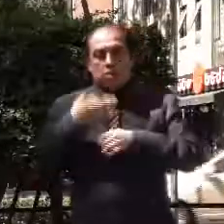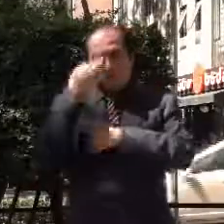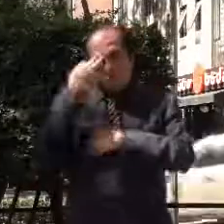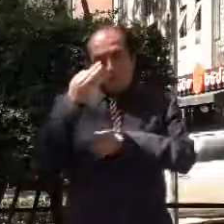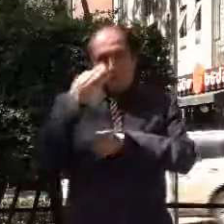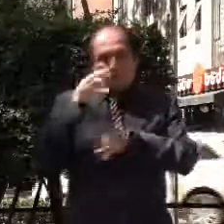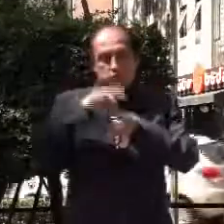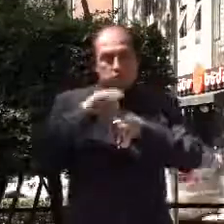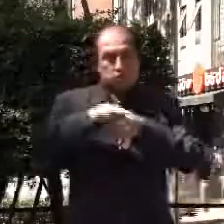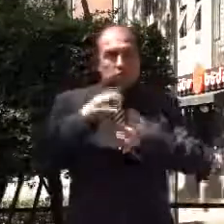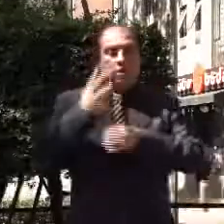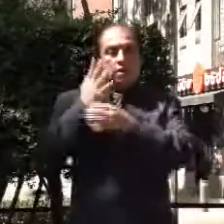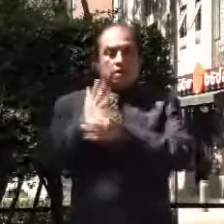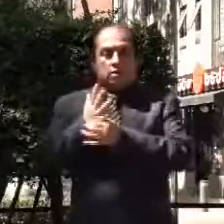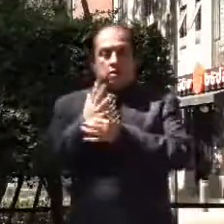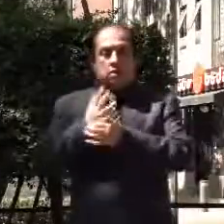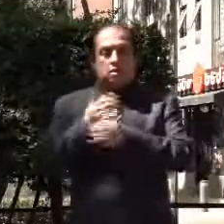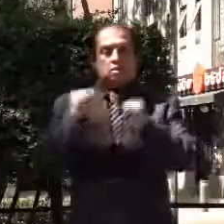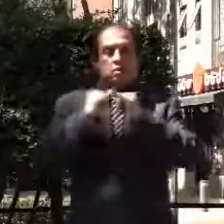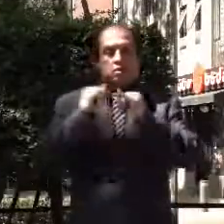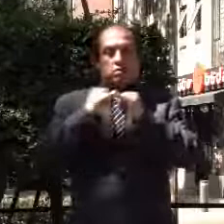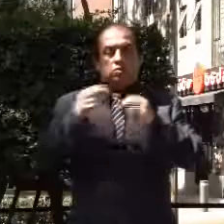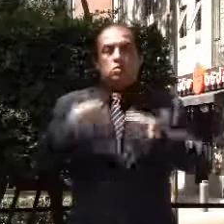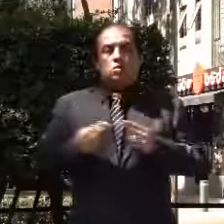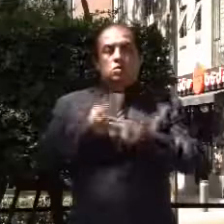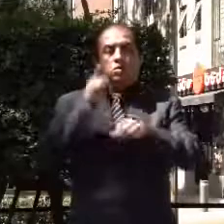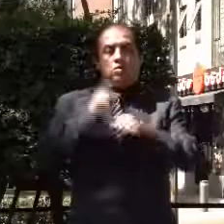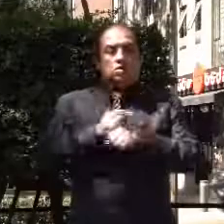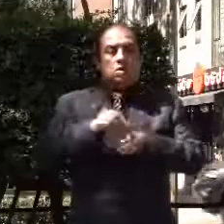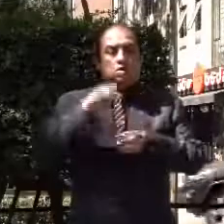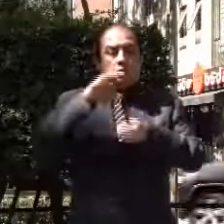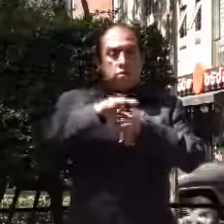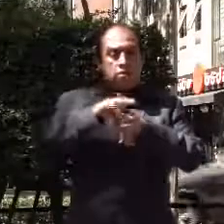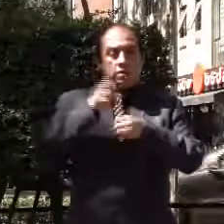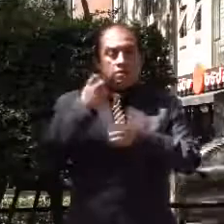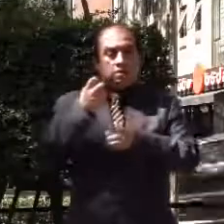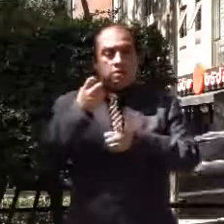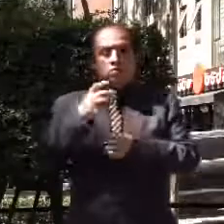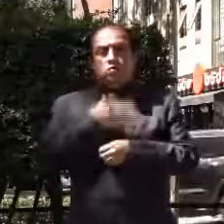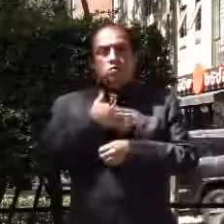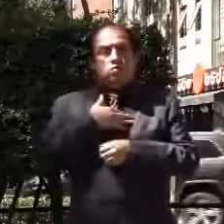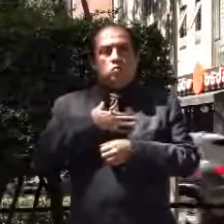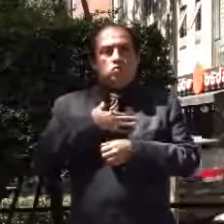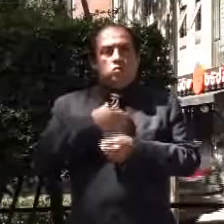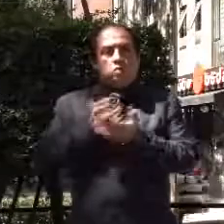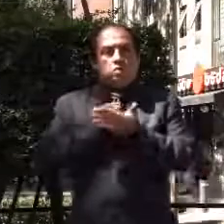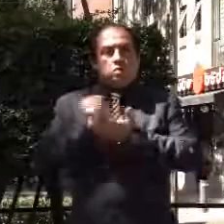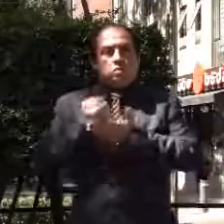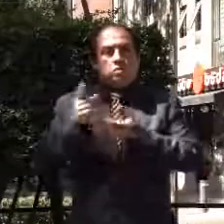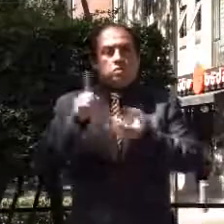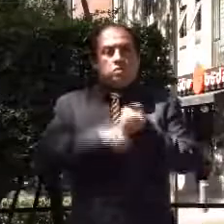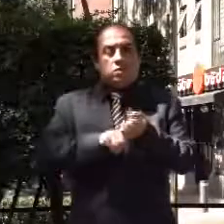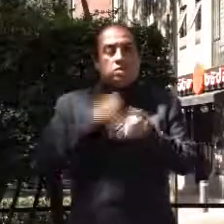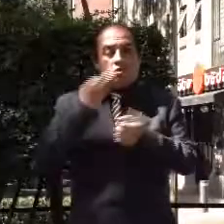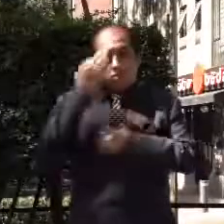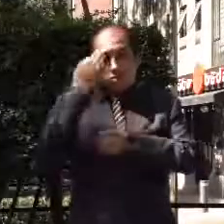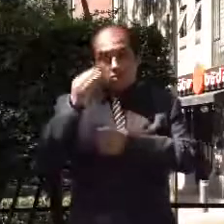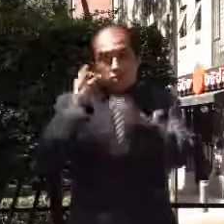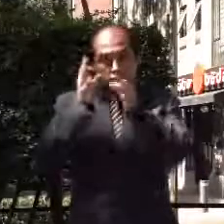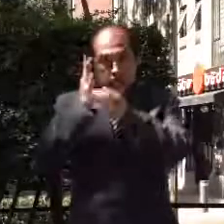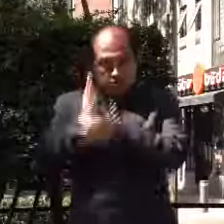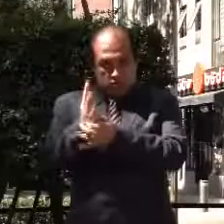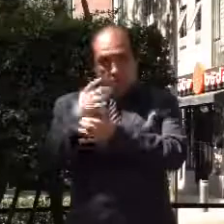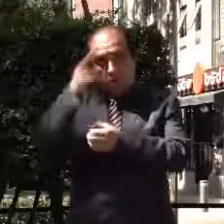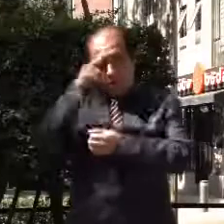están fijados por el Instituto Nacional Electoral, no es ni siquiera una decisión personal. Son tiempos que se fijan en donde